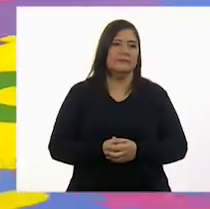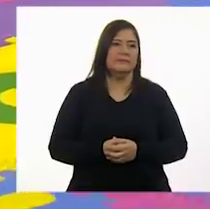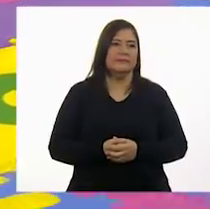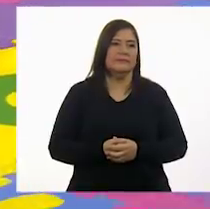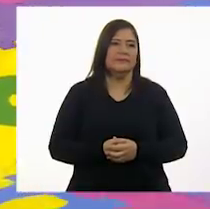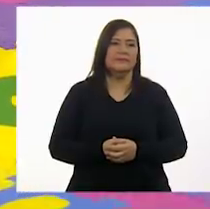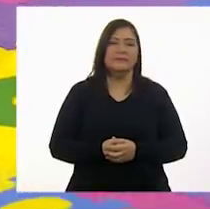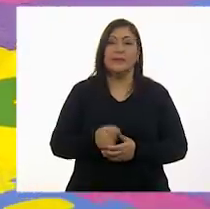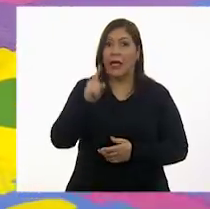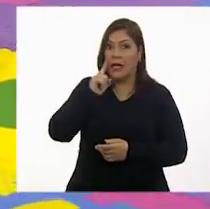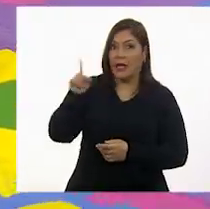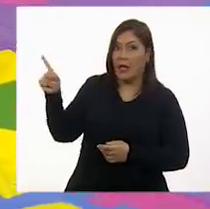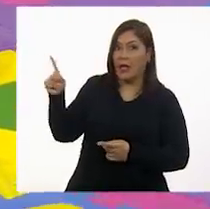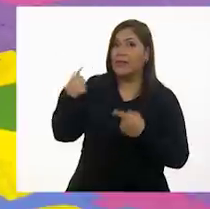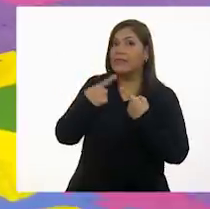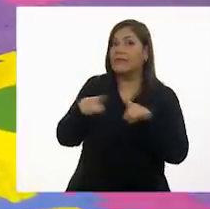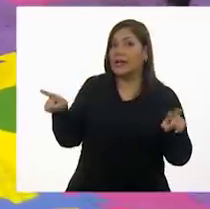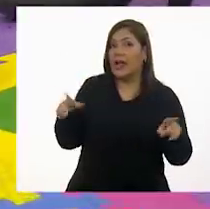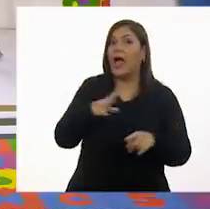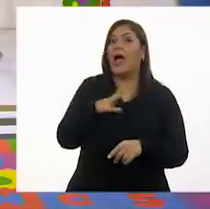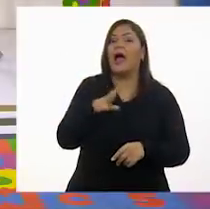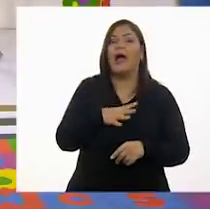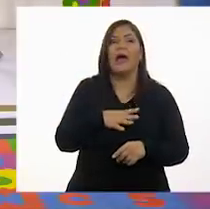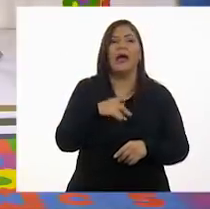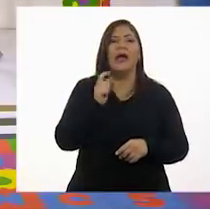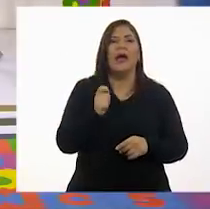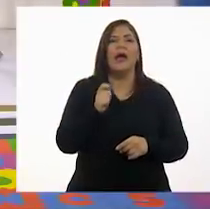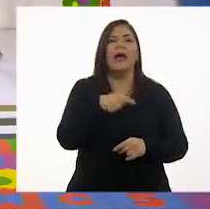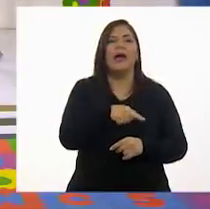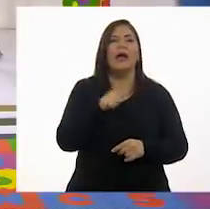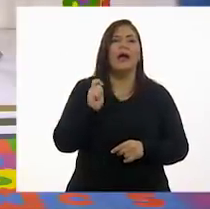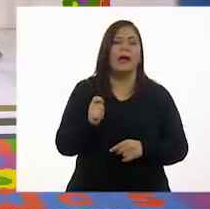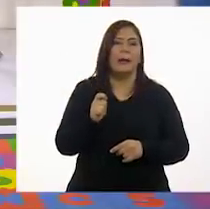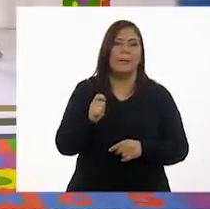ah, ya salió uno diferente. Uno diferente. Y es un